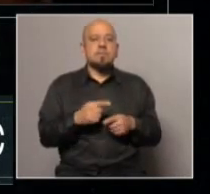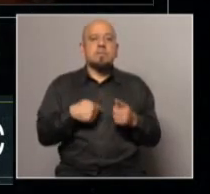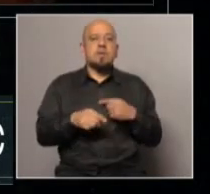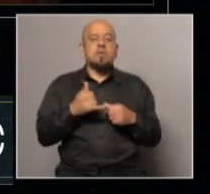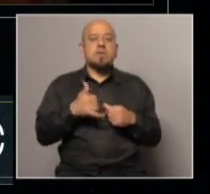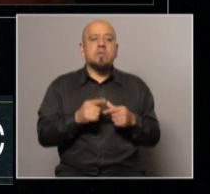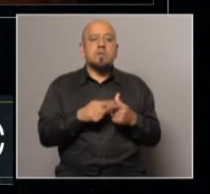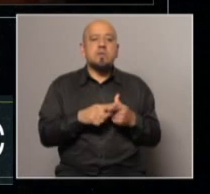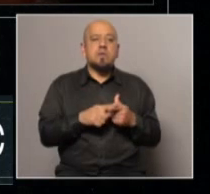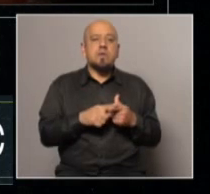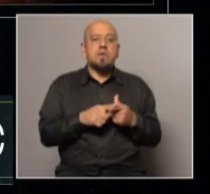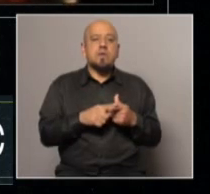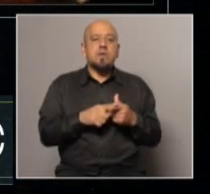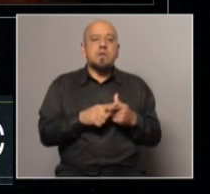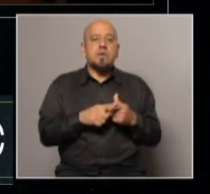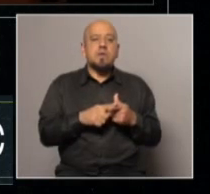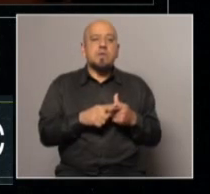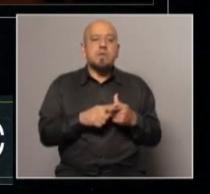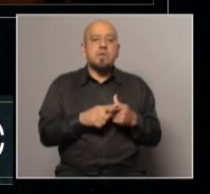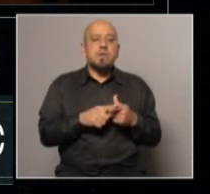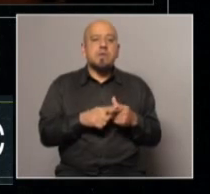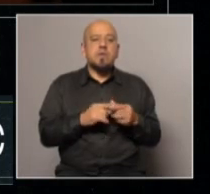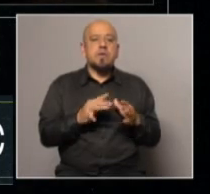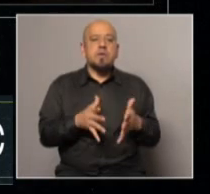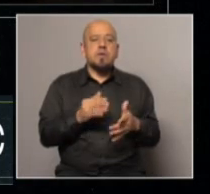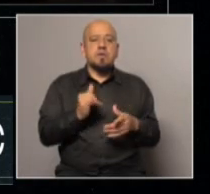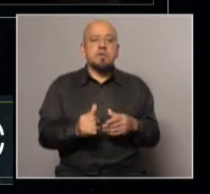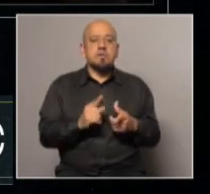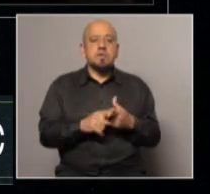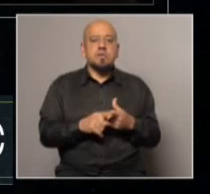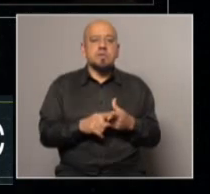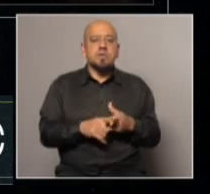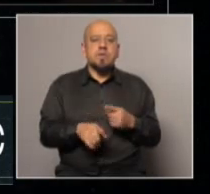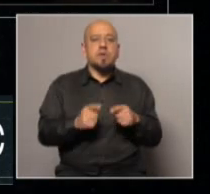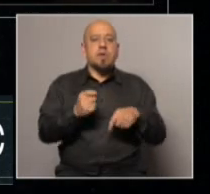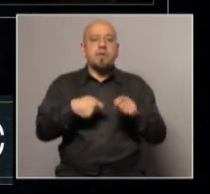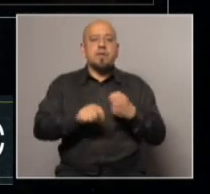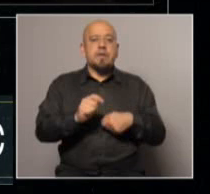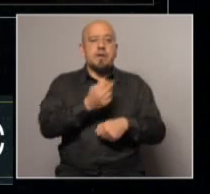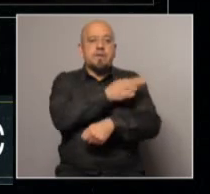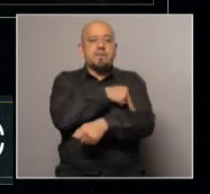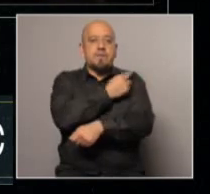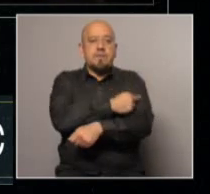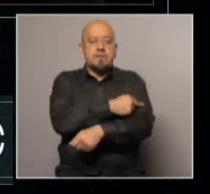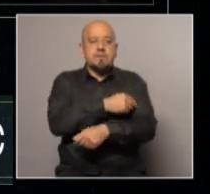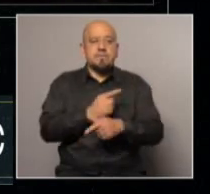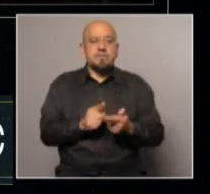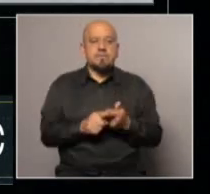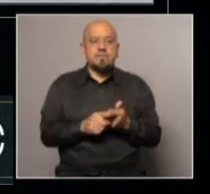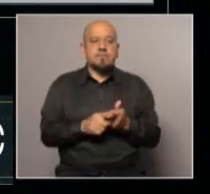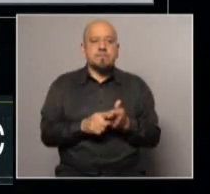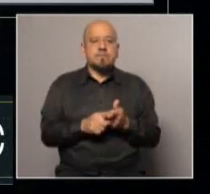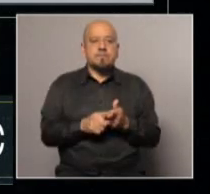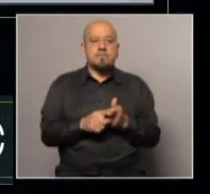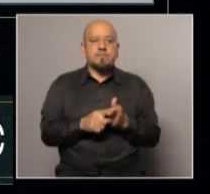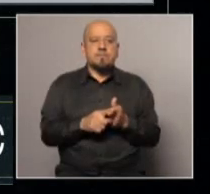carpeta la resolución a tomar de si habilitamos nuevos puntos de venta, farmacias. Ahora,